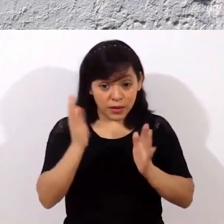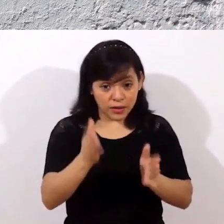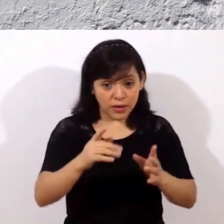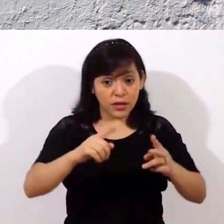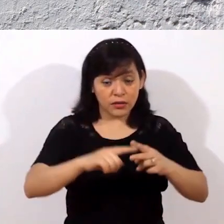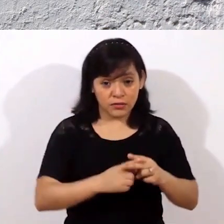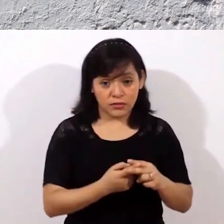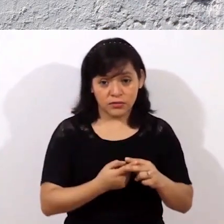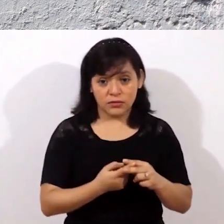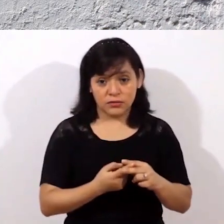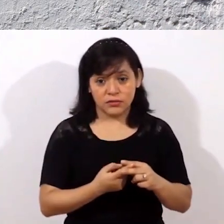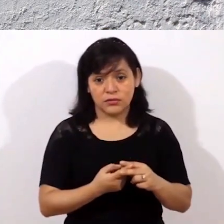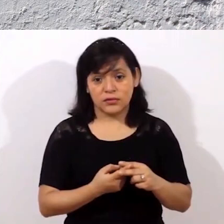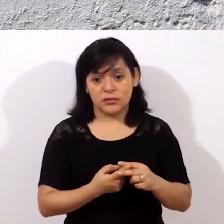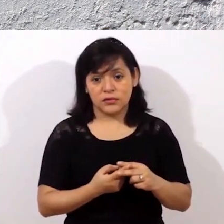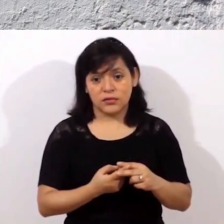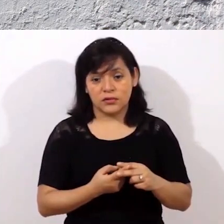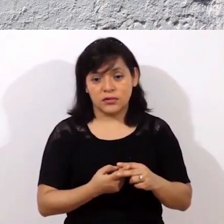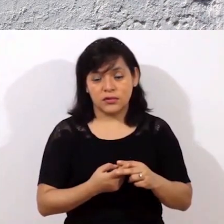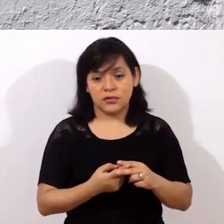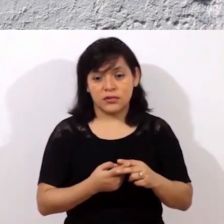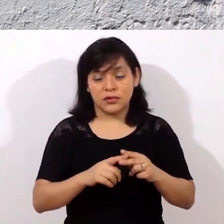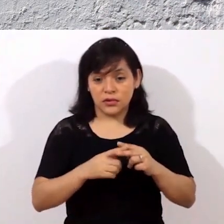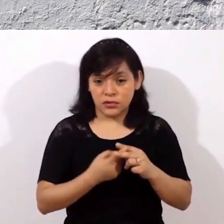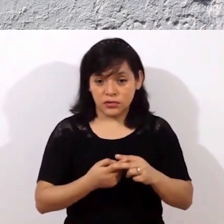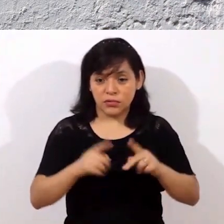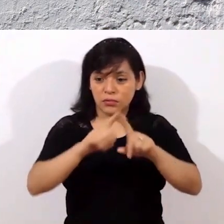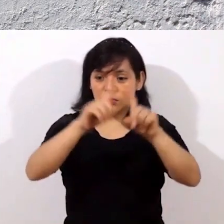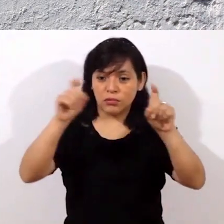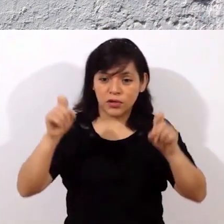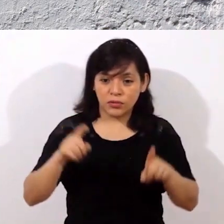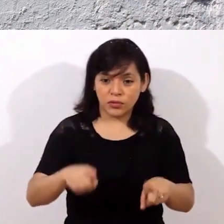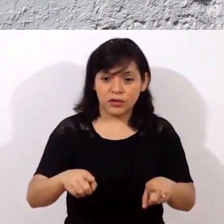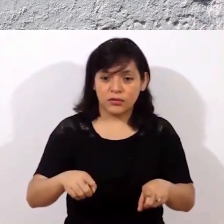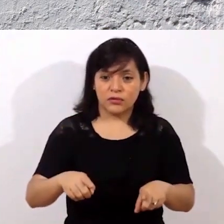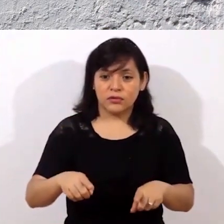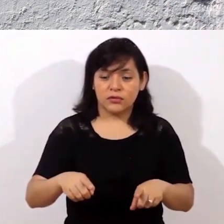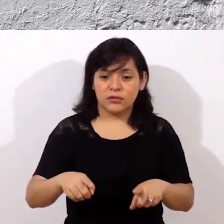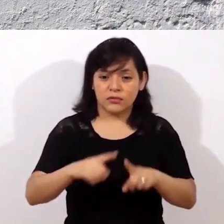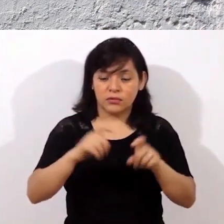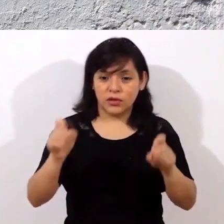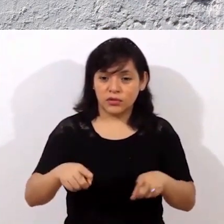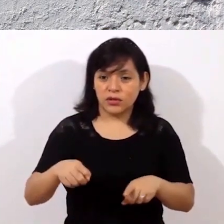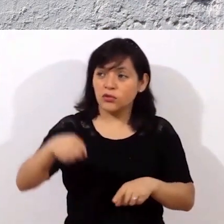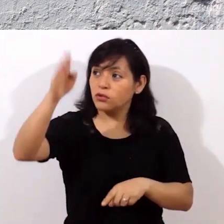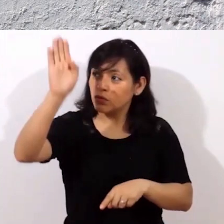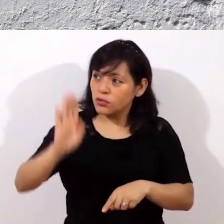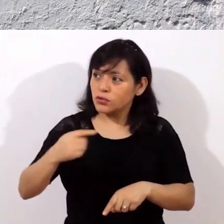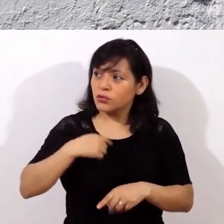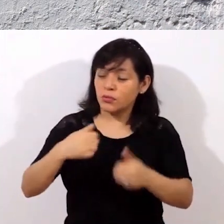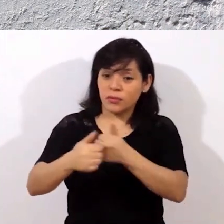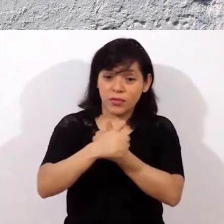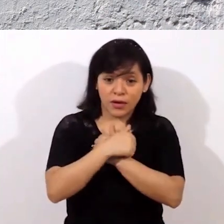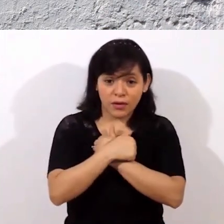haciendo una pregunta que tal vez es la misma que a veces nos hacemos. Dios, ¿me amas? ¿Me